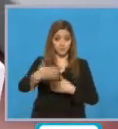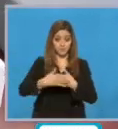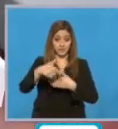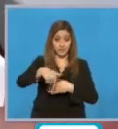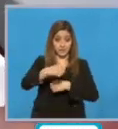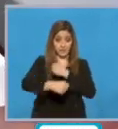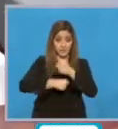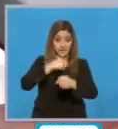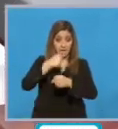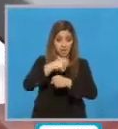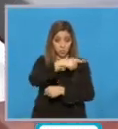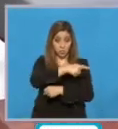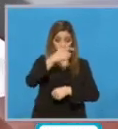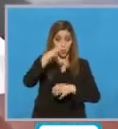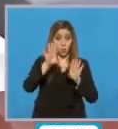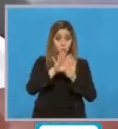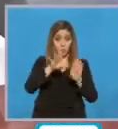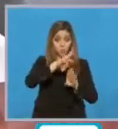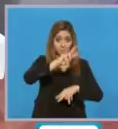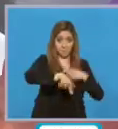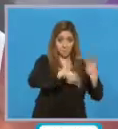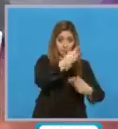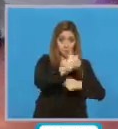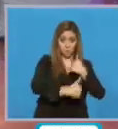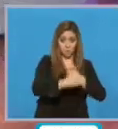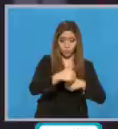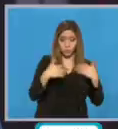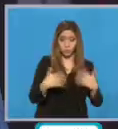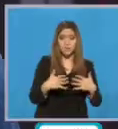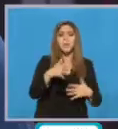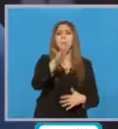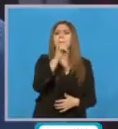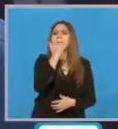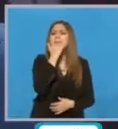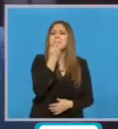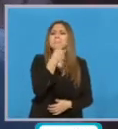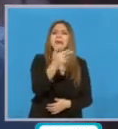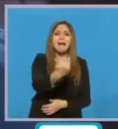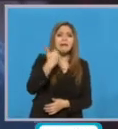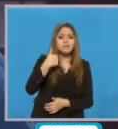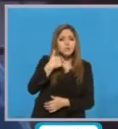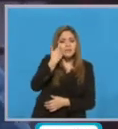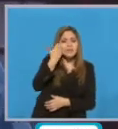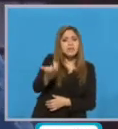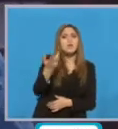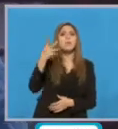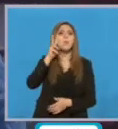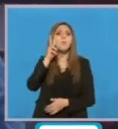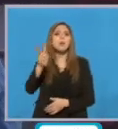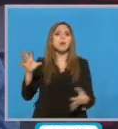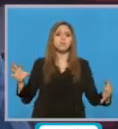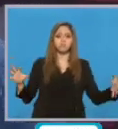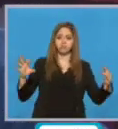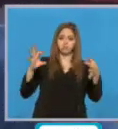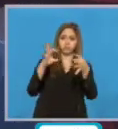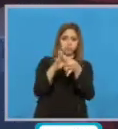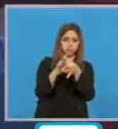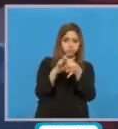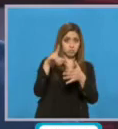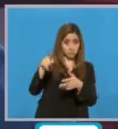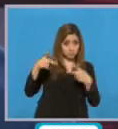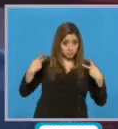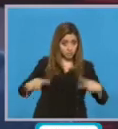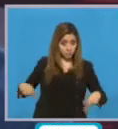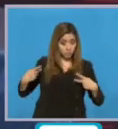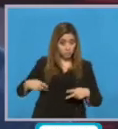año, Enrique. Oye, sí, pero a mí lo que me interesa saber, antes que avancemos, es esta combinación, esta alianza que están haciendo estudiantes